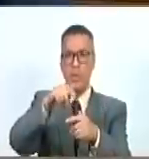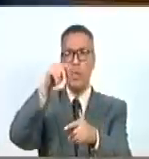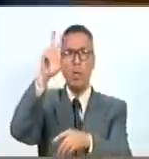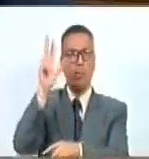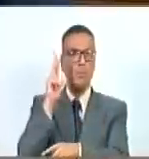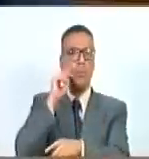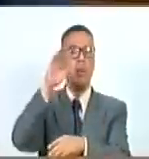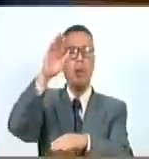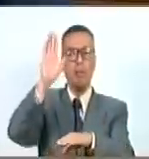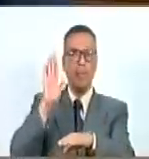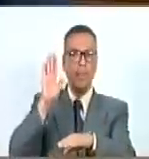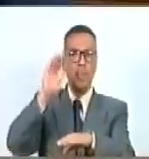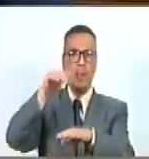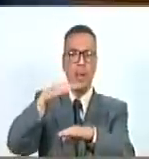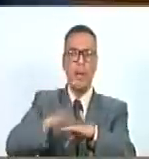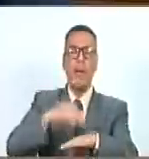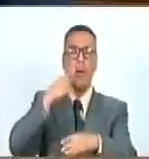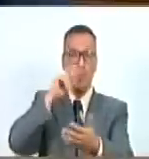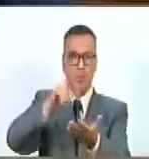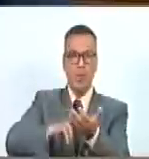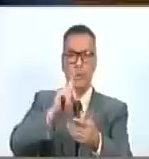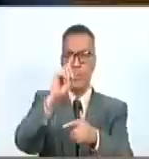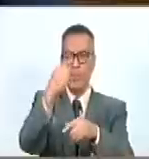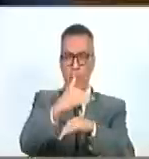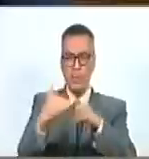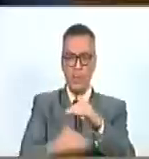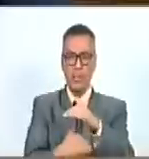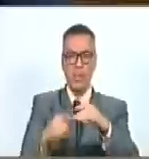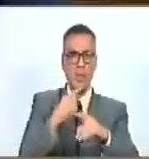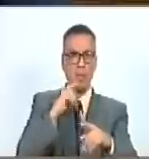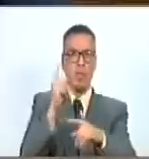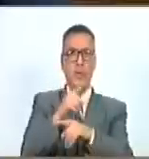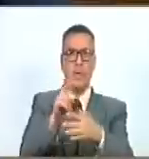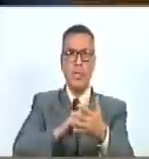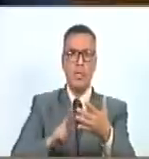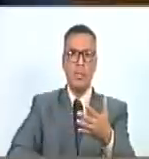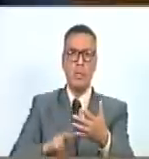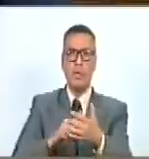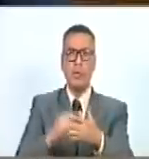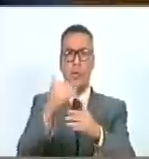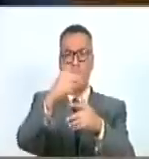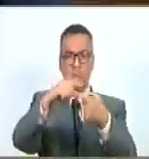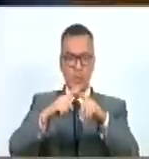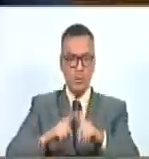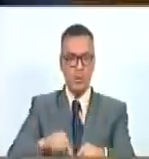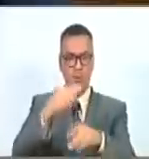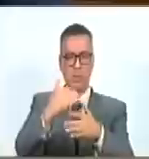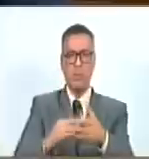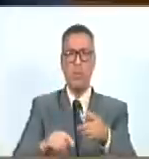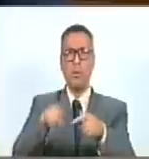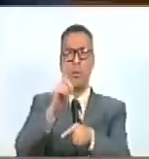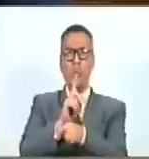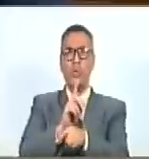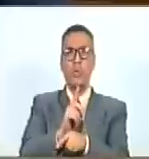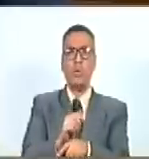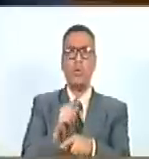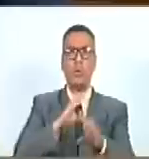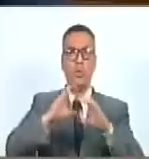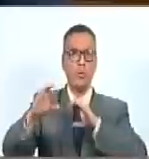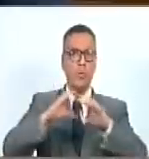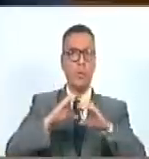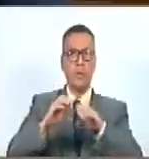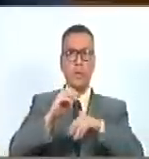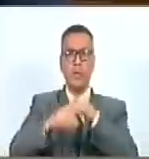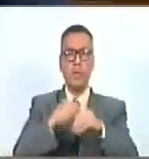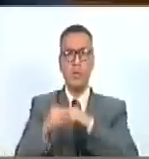aprobada. Posteriormente, el primer vicepresidente ordenó dar lectura a la cuenta. Único. Comunicaciones